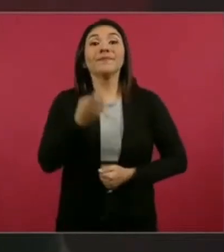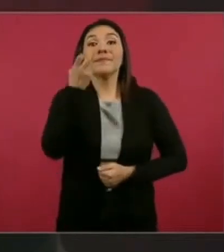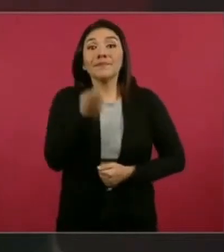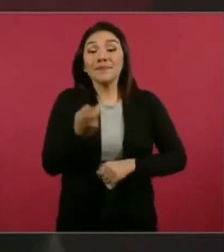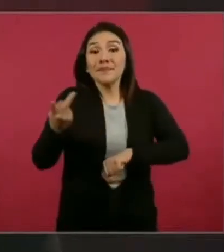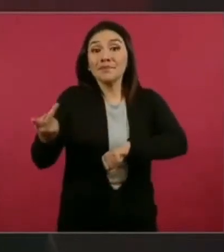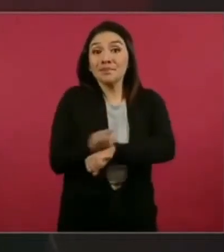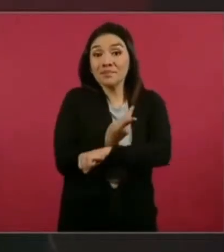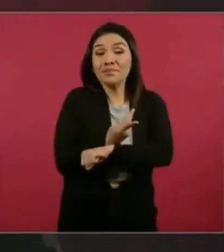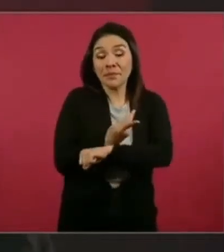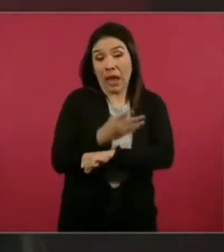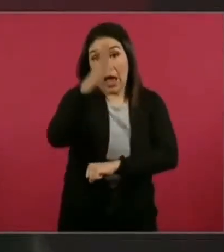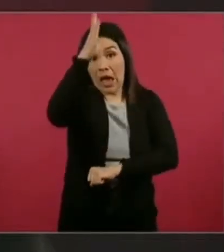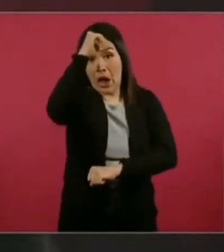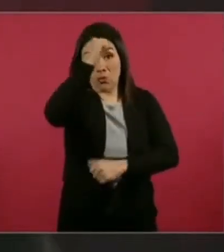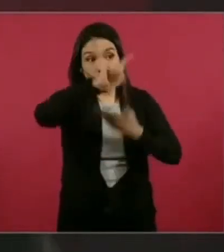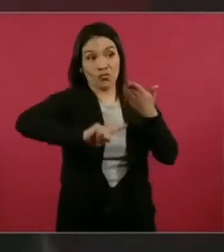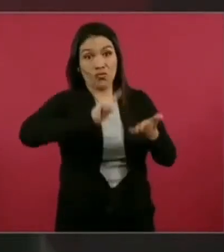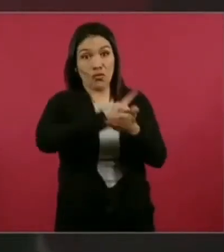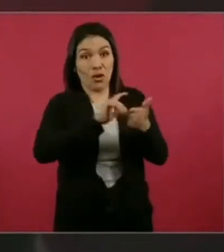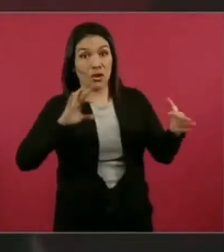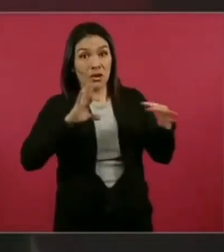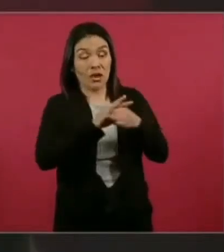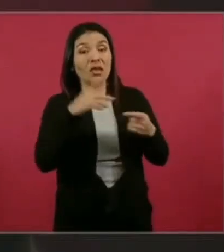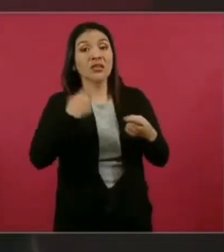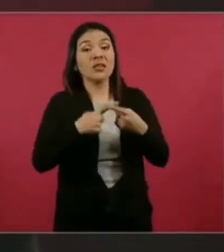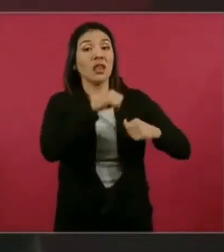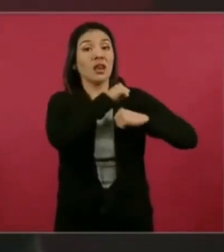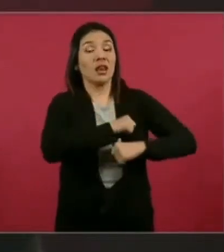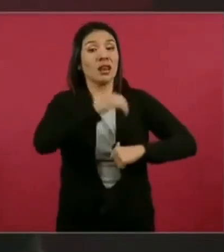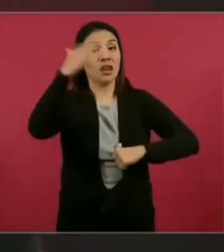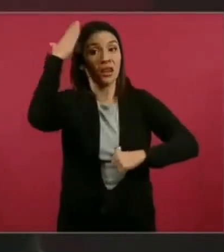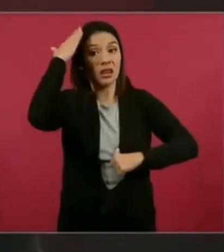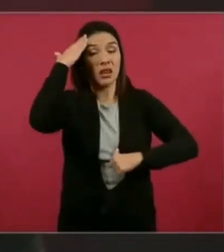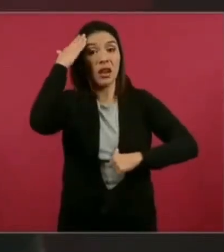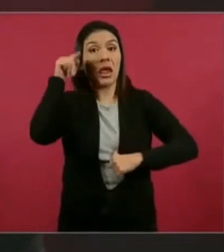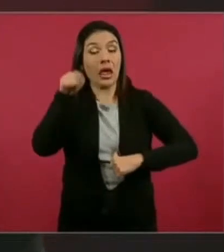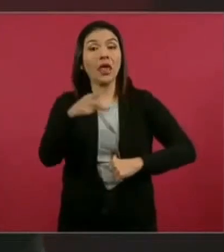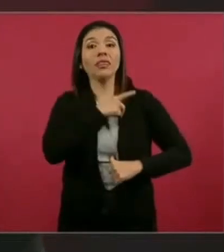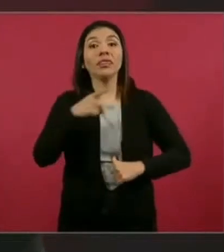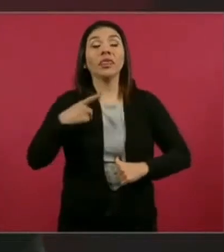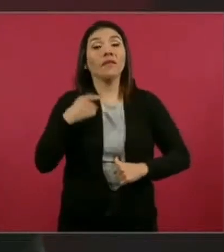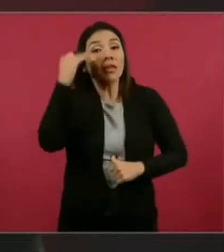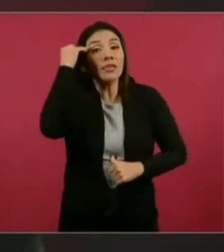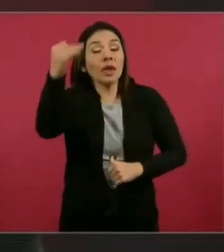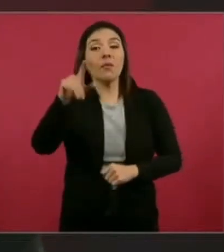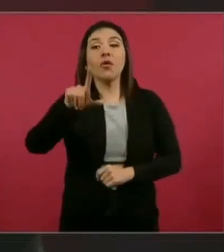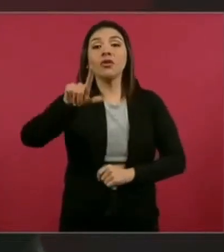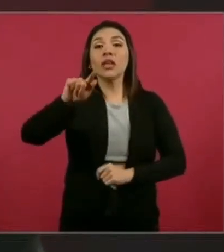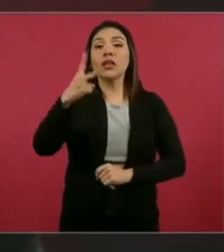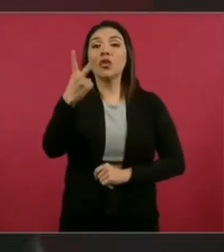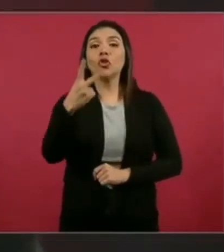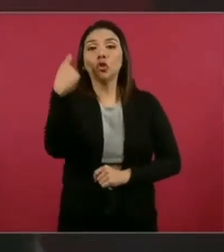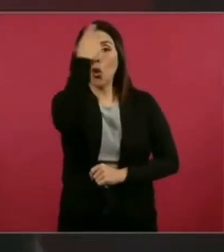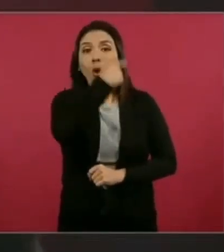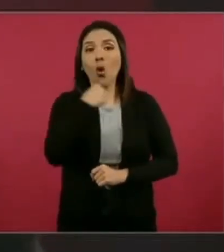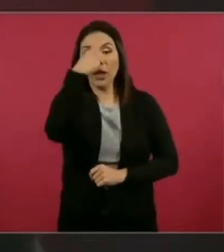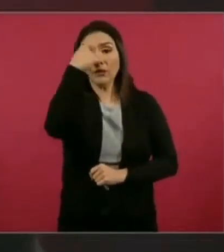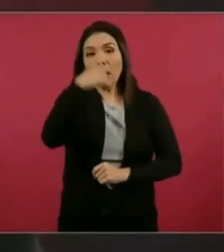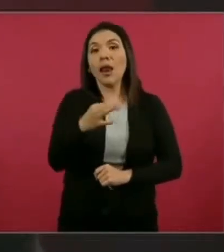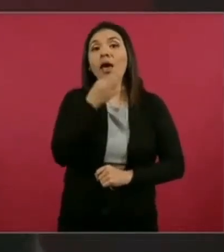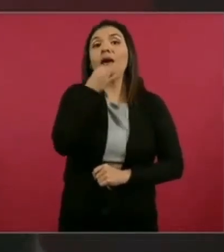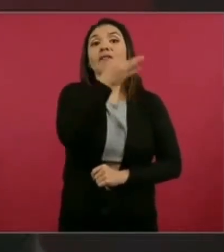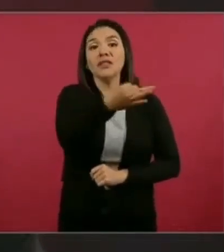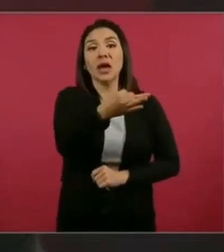este incidente, de acuerdo a la ley, la autoridad correspondiente tiene 72 horas para notificar al Instituto